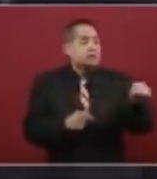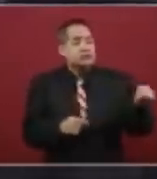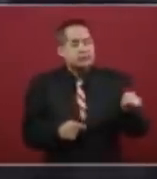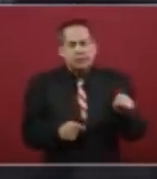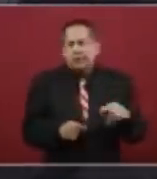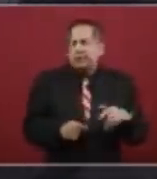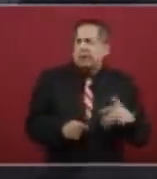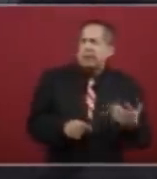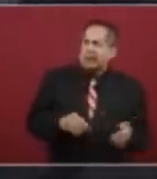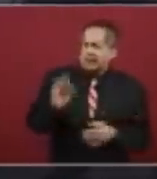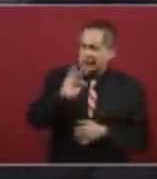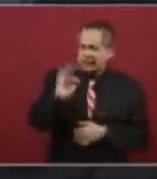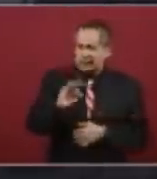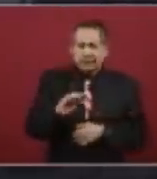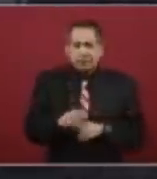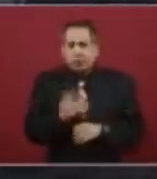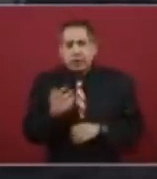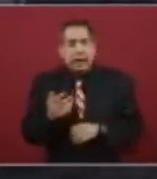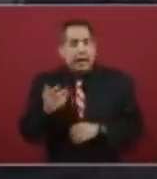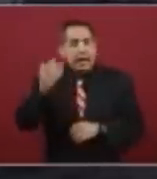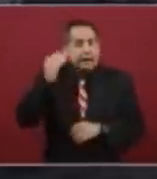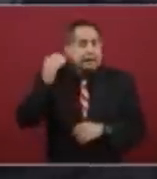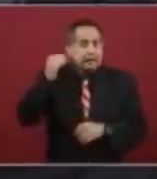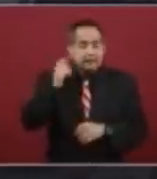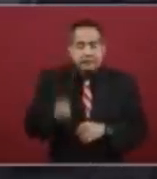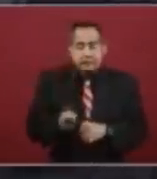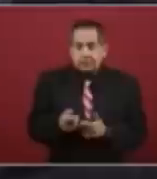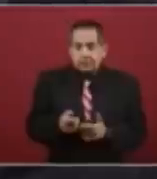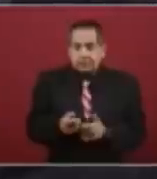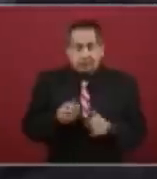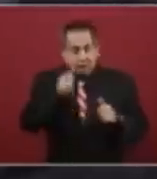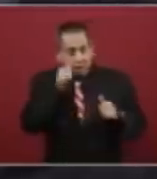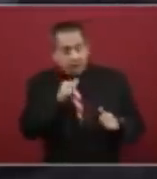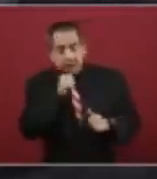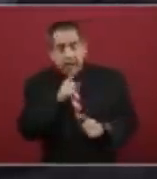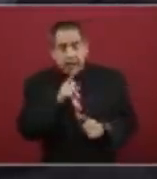cierto, porque antes no se atendían,